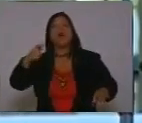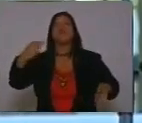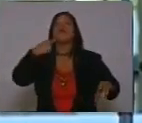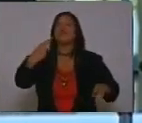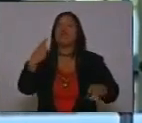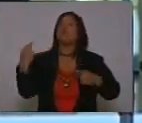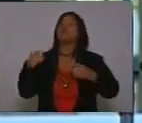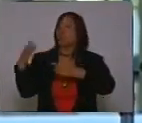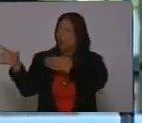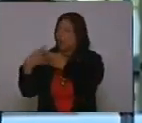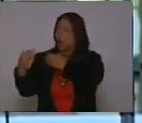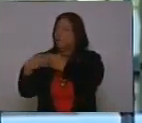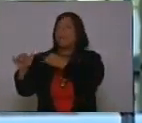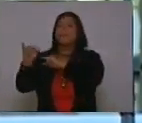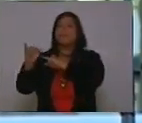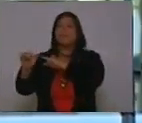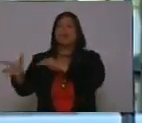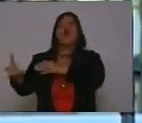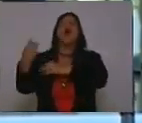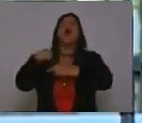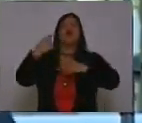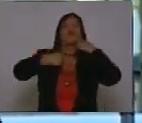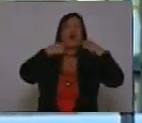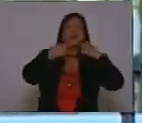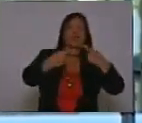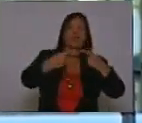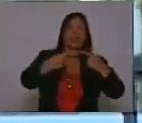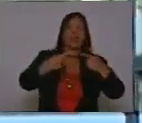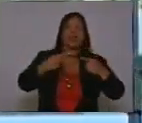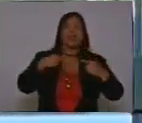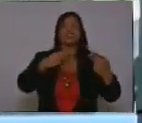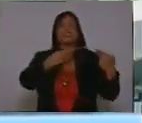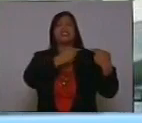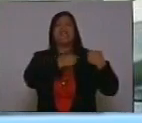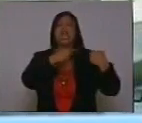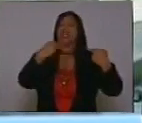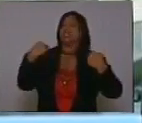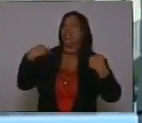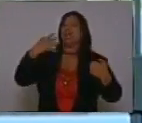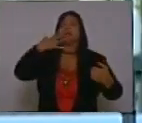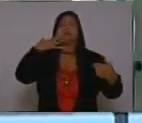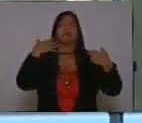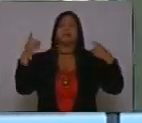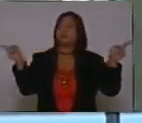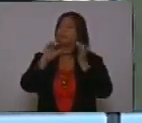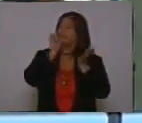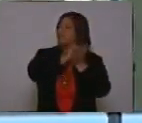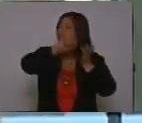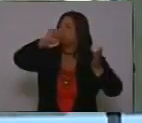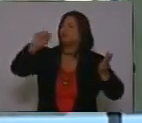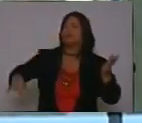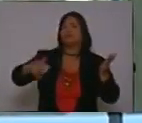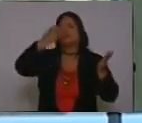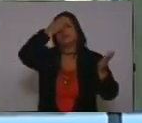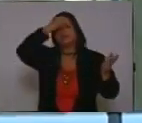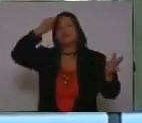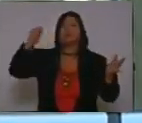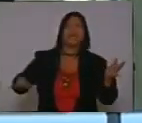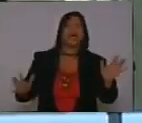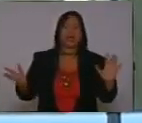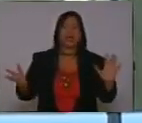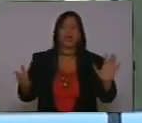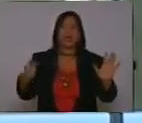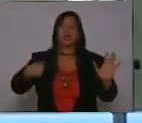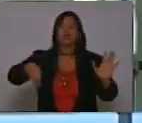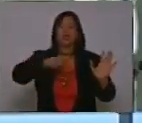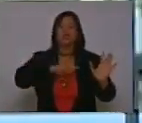digamos. Y eso hay que tenerlo claro, ese tema de la representatividad hay que sacárnoslo. Porque